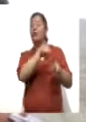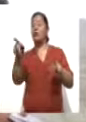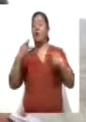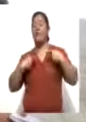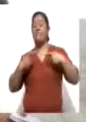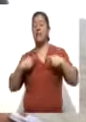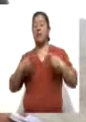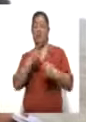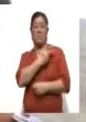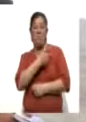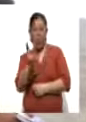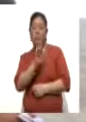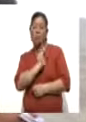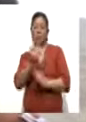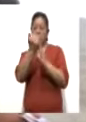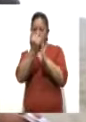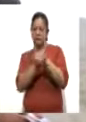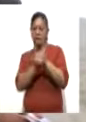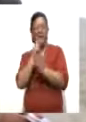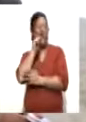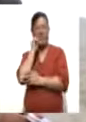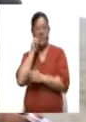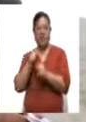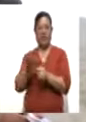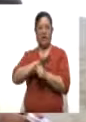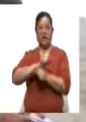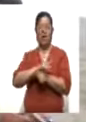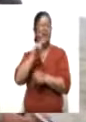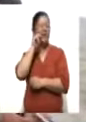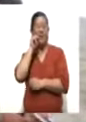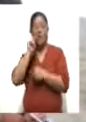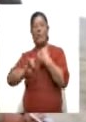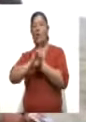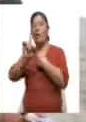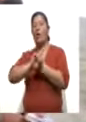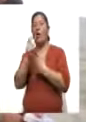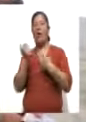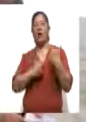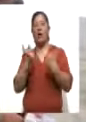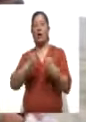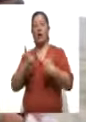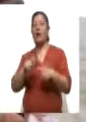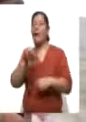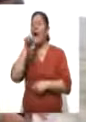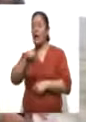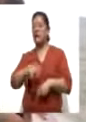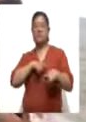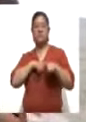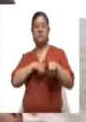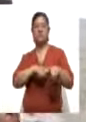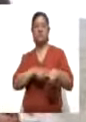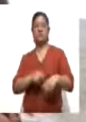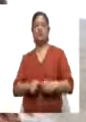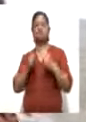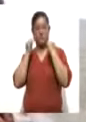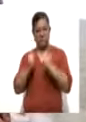de la pandemia y a pesar de la crisis económica. Y seguiremos trabajando en esa ruta con esa convicción